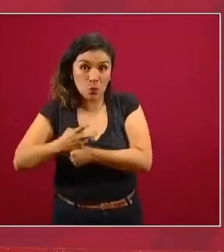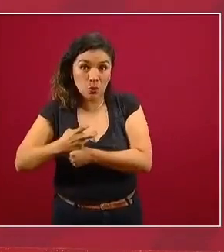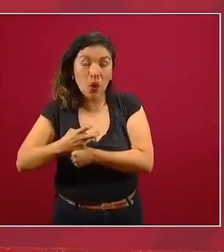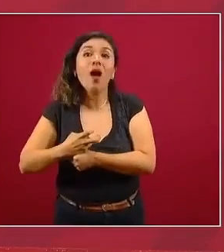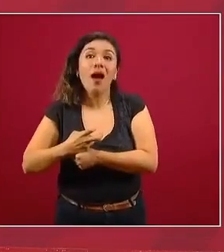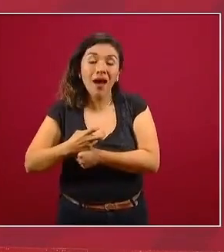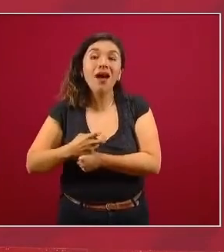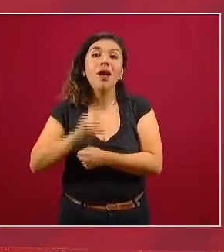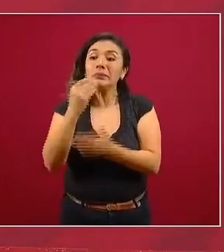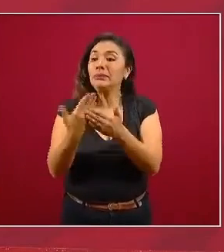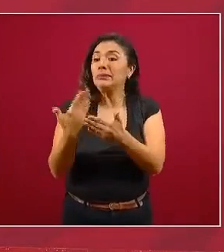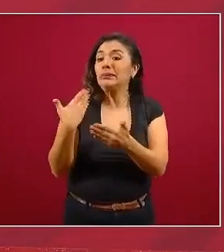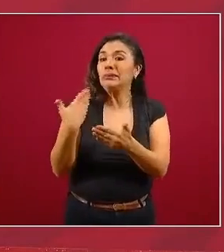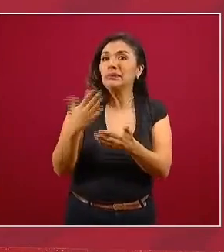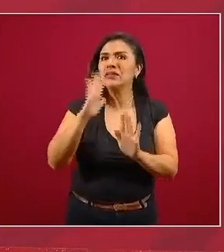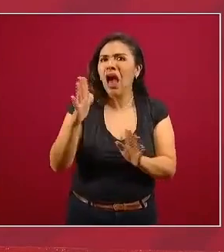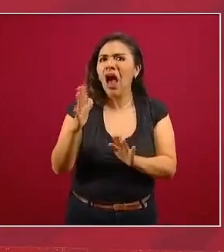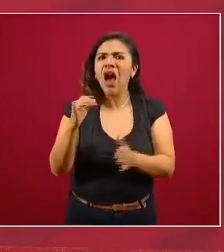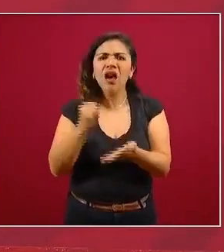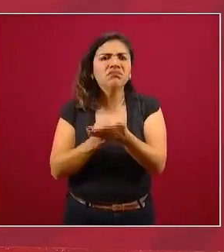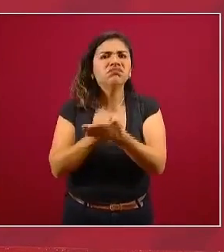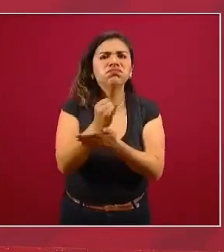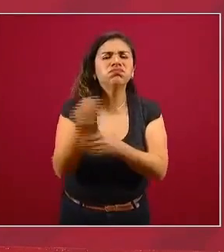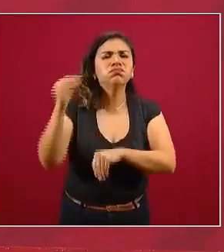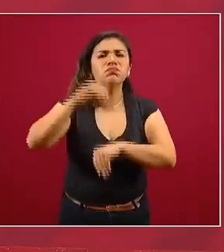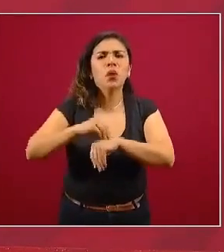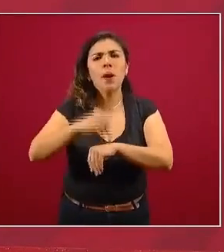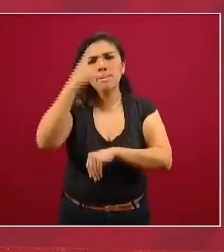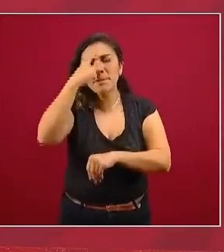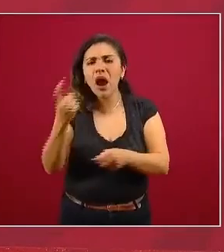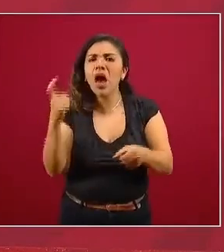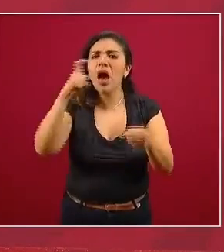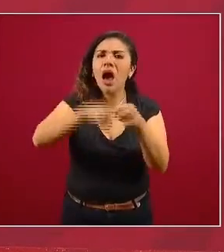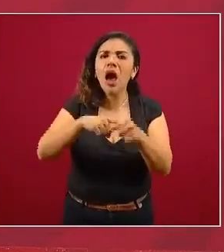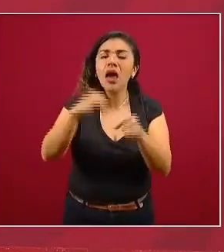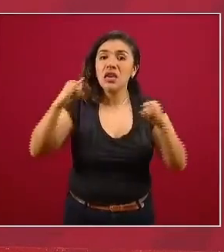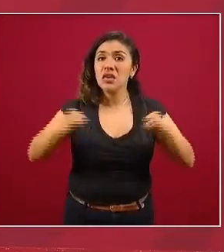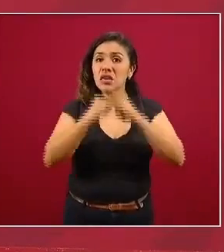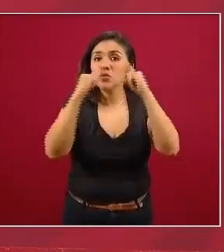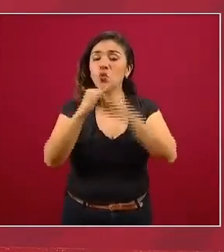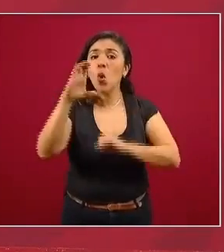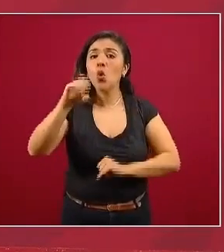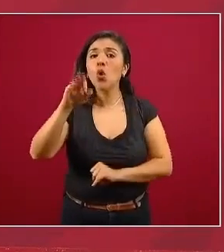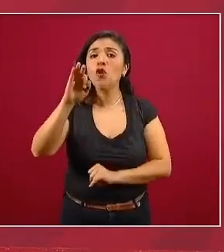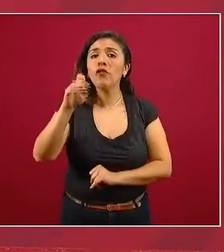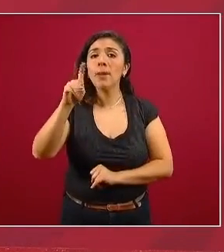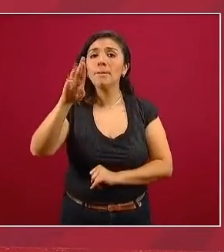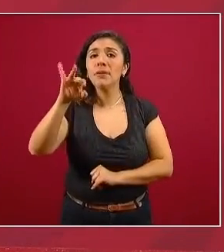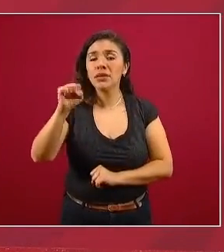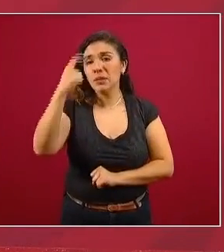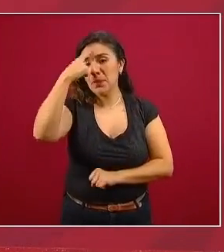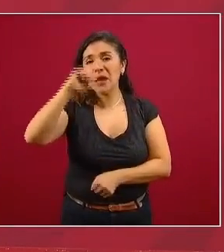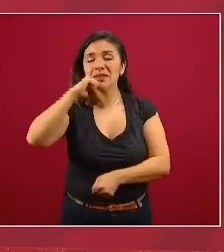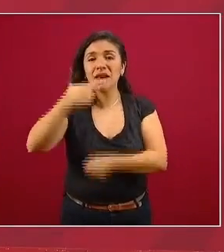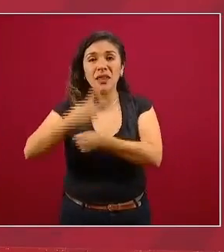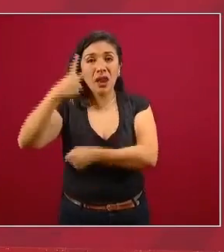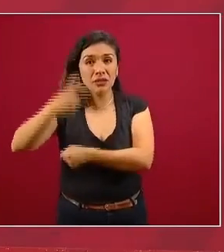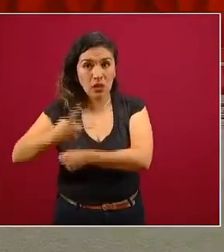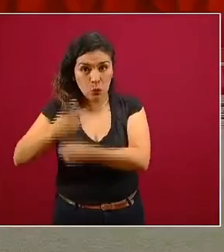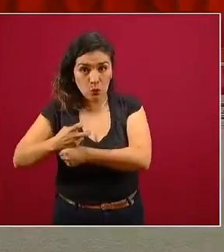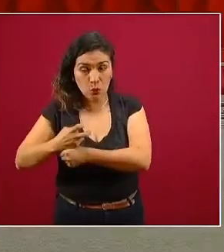que recientemente se dispuso la adscripción institucional de COFEPRIS a la